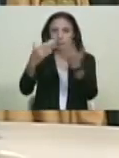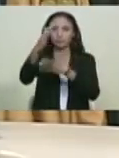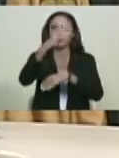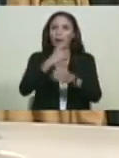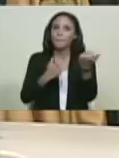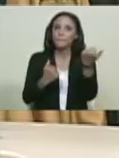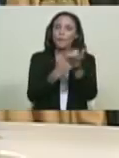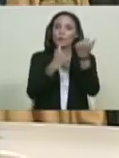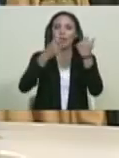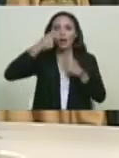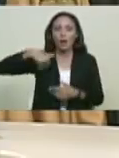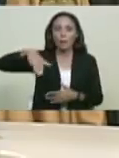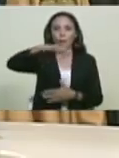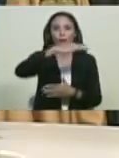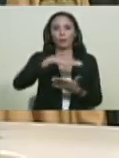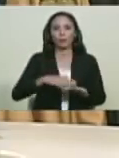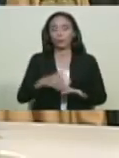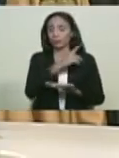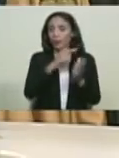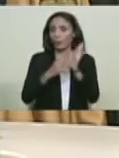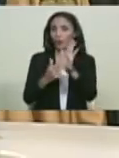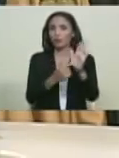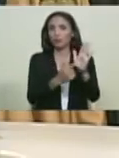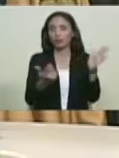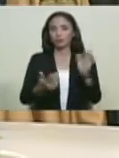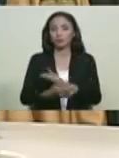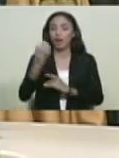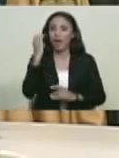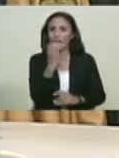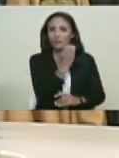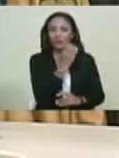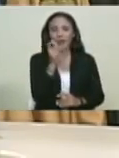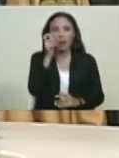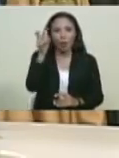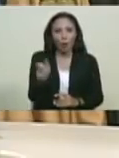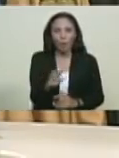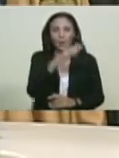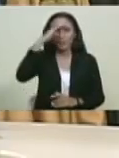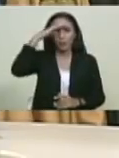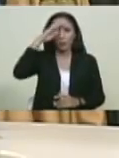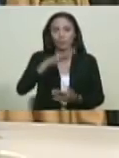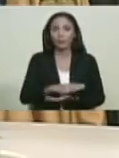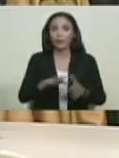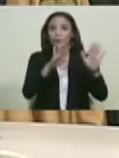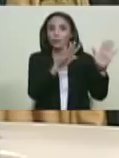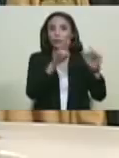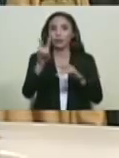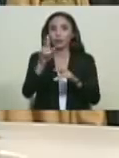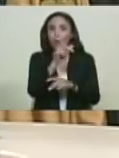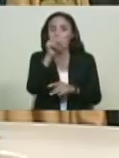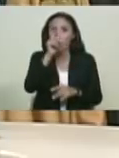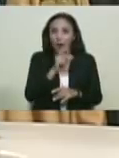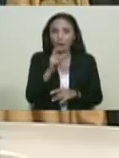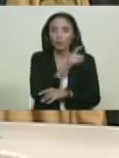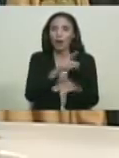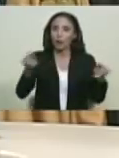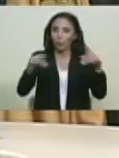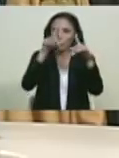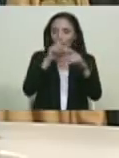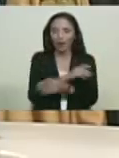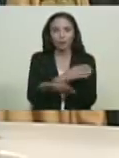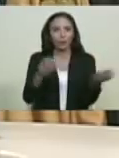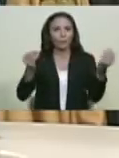y para dejar el ejemplo que dejó fidel castro ruz en sus 92 años bien cumplidos porque sigue